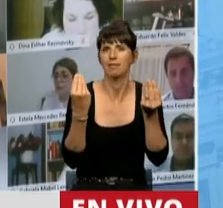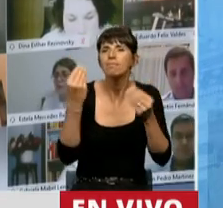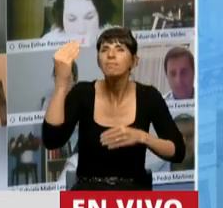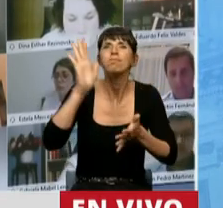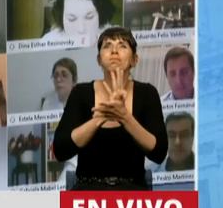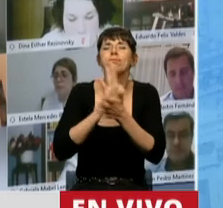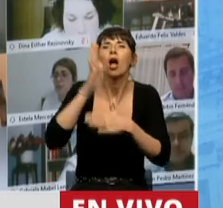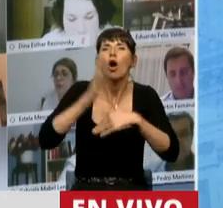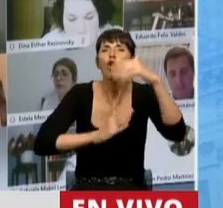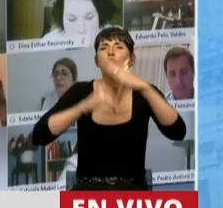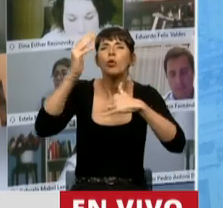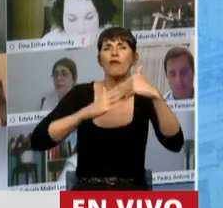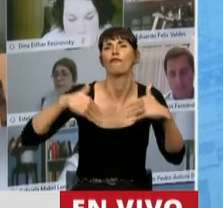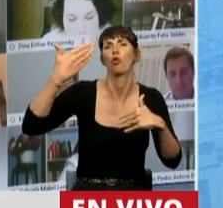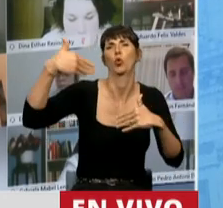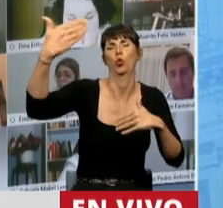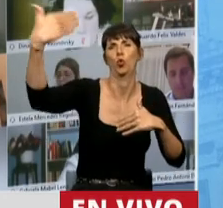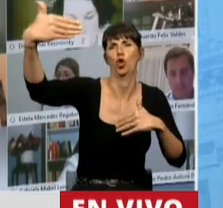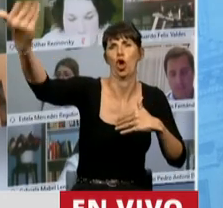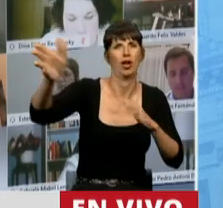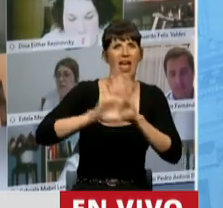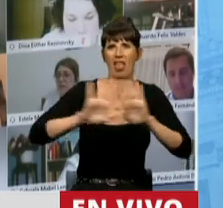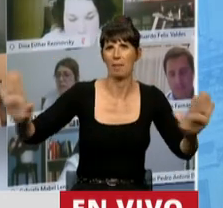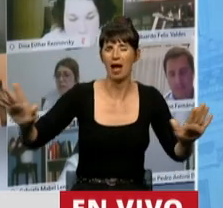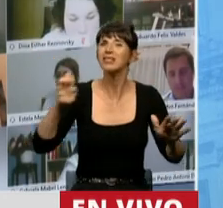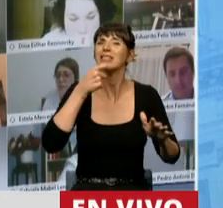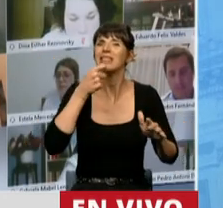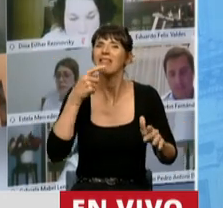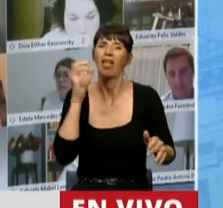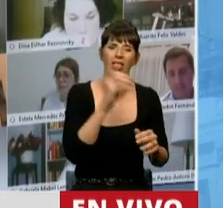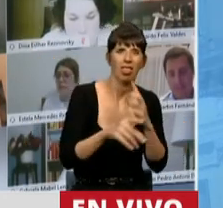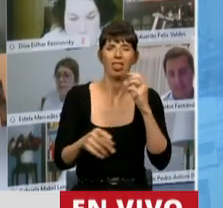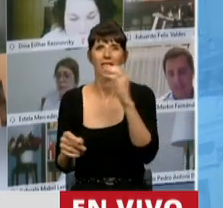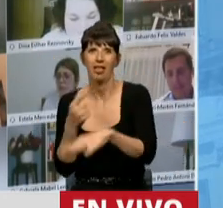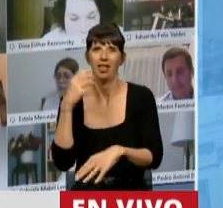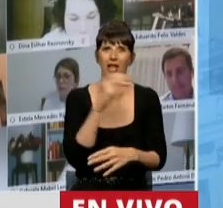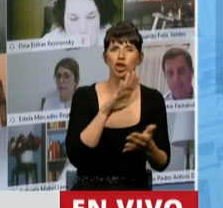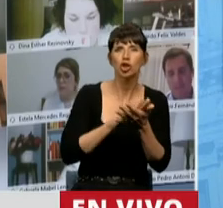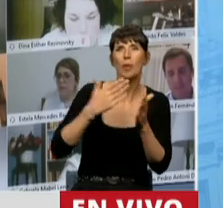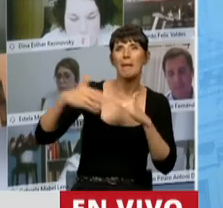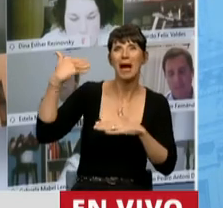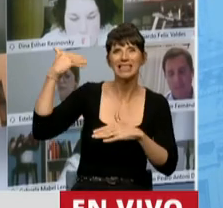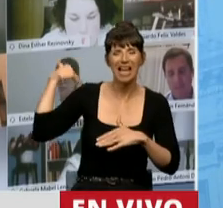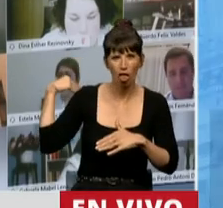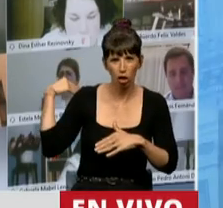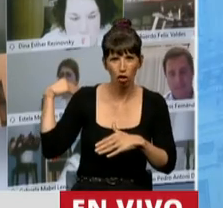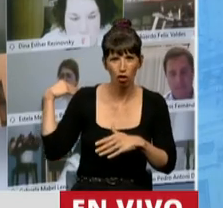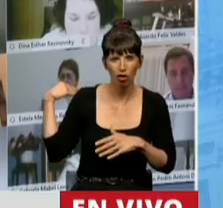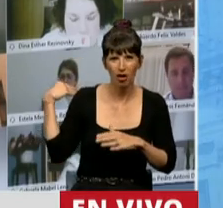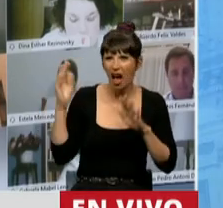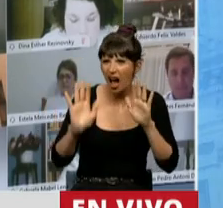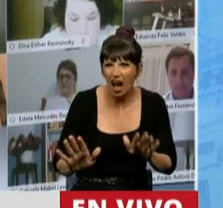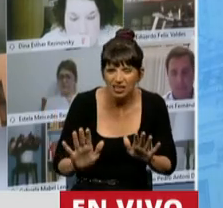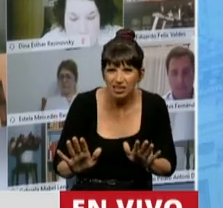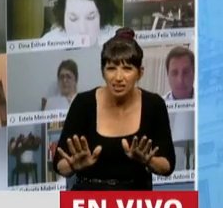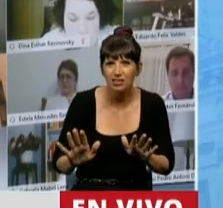la medida que perdamos energía tirándonos culpas por la cabeza sobre el pasado, estamos renunciando a ese